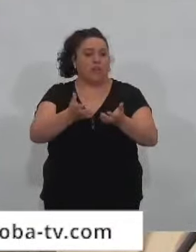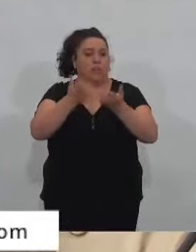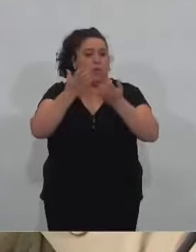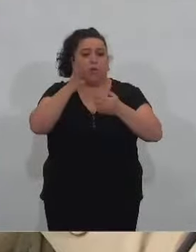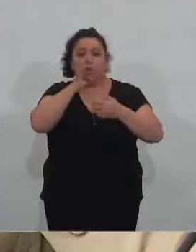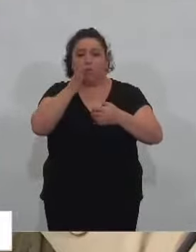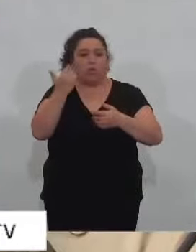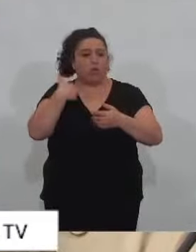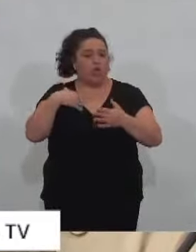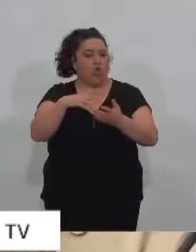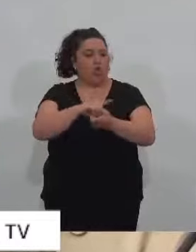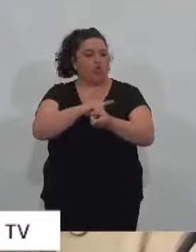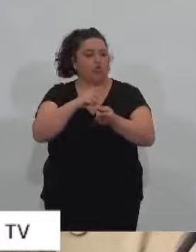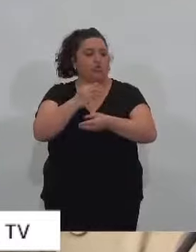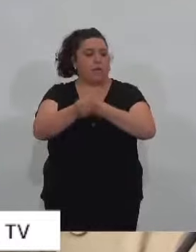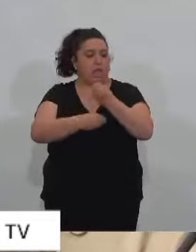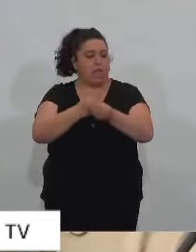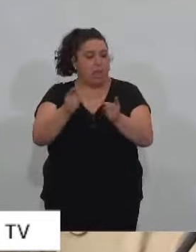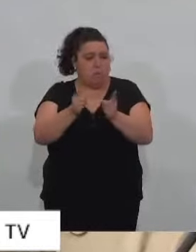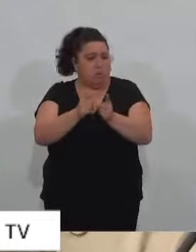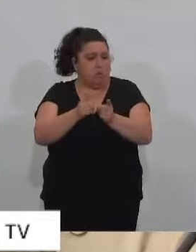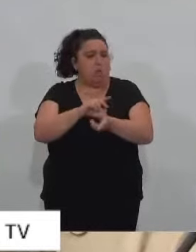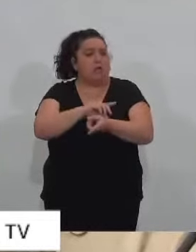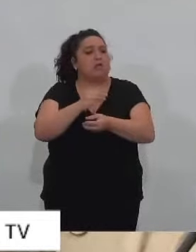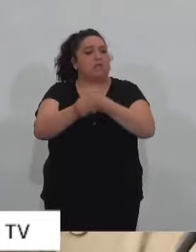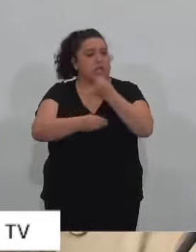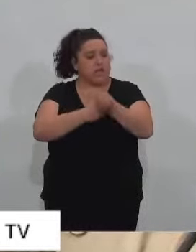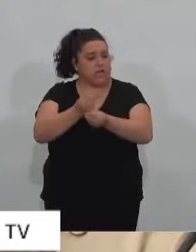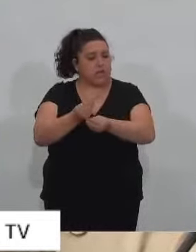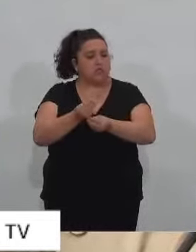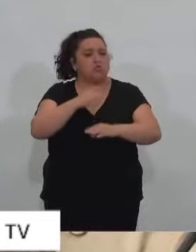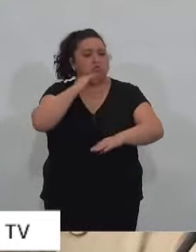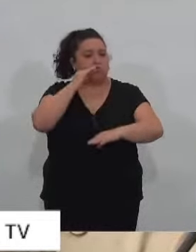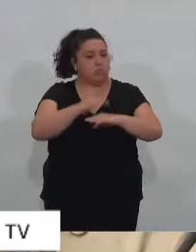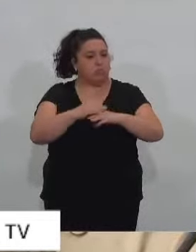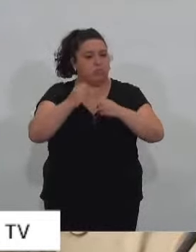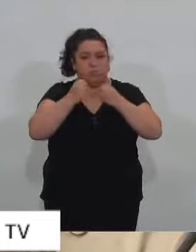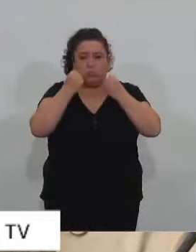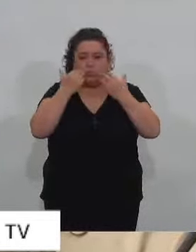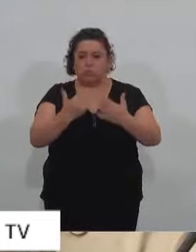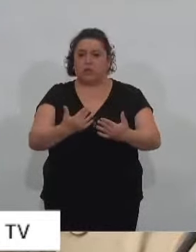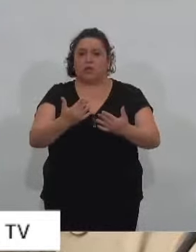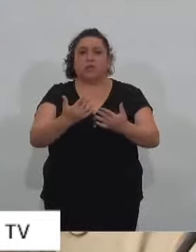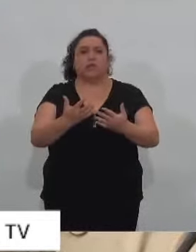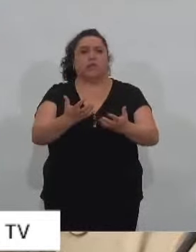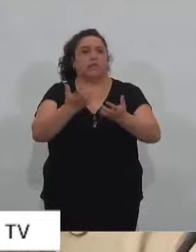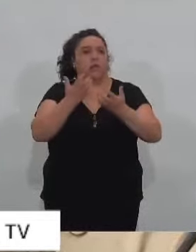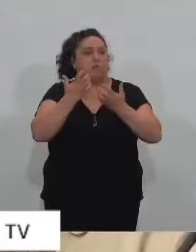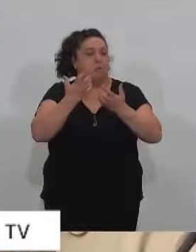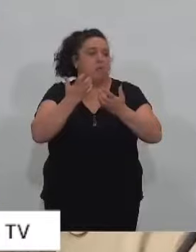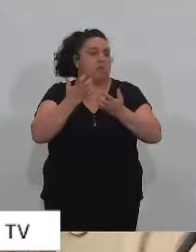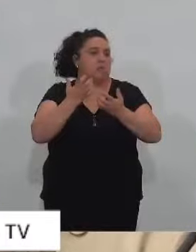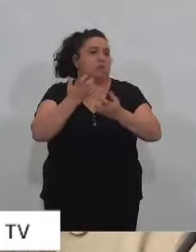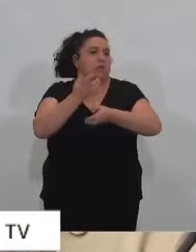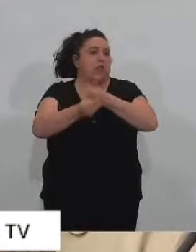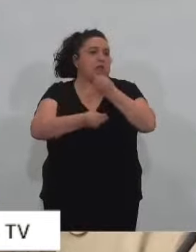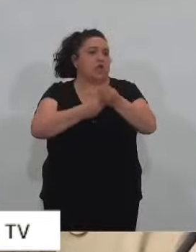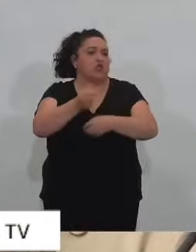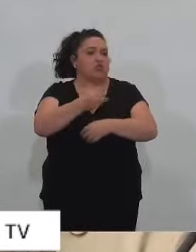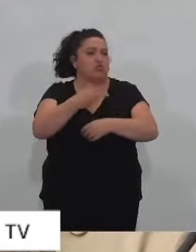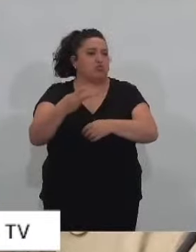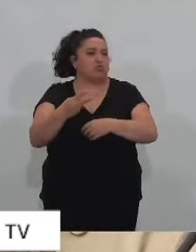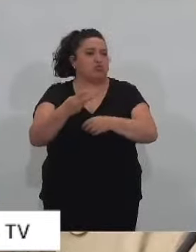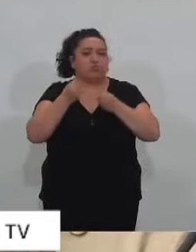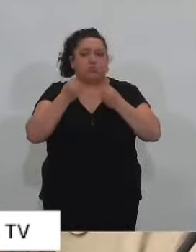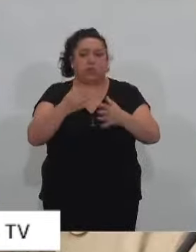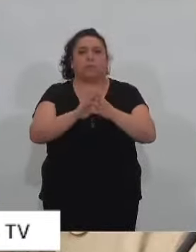acometen sin problema y se reconoce porque son irregularidades simples y que se han resuelto con facilidad. Pero en el